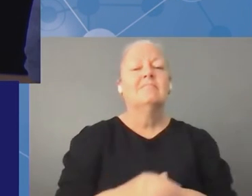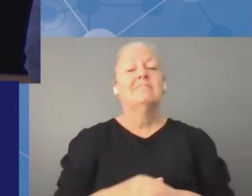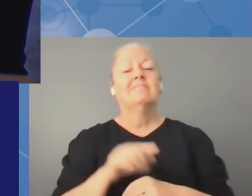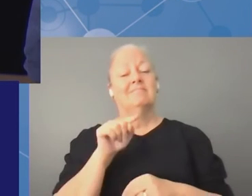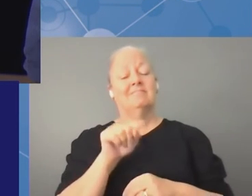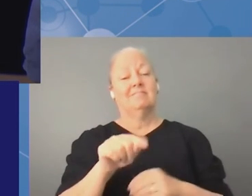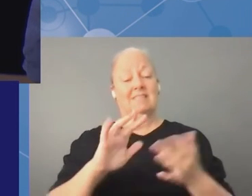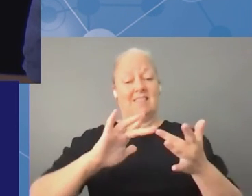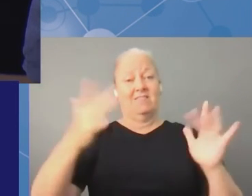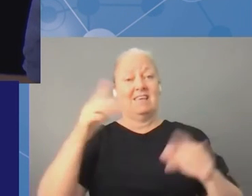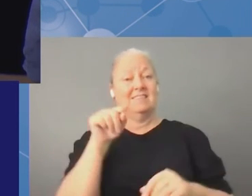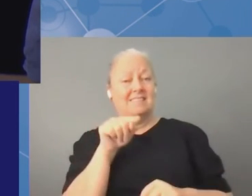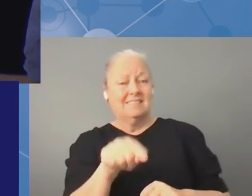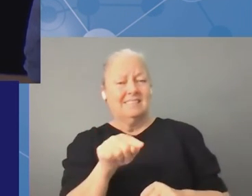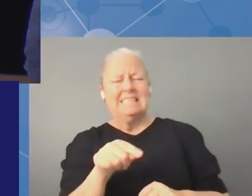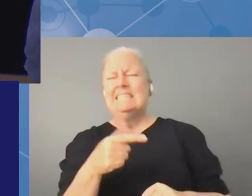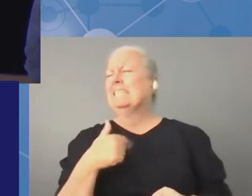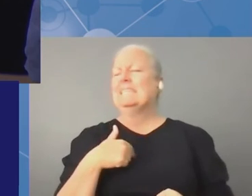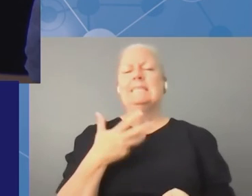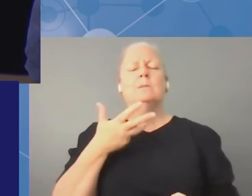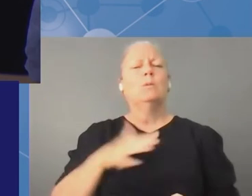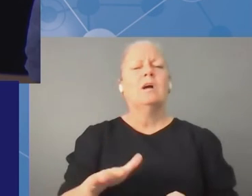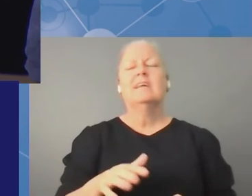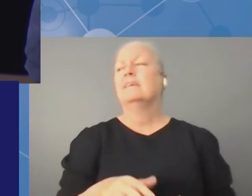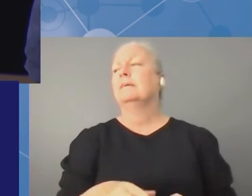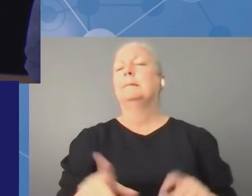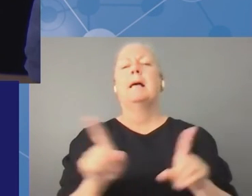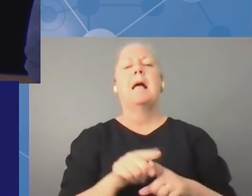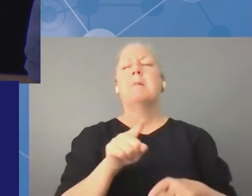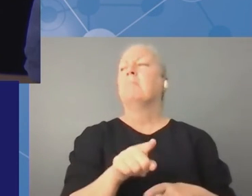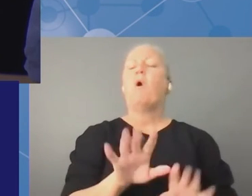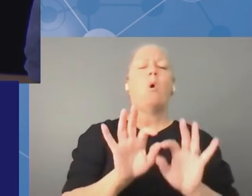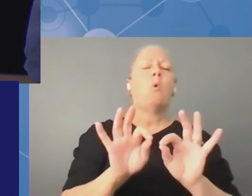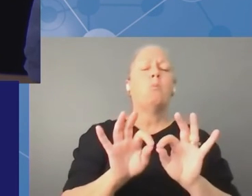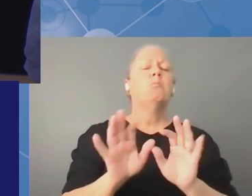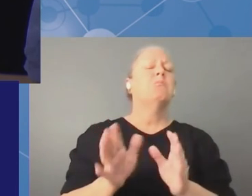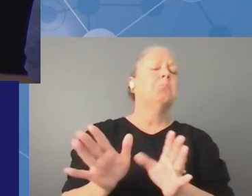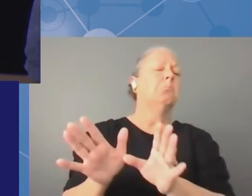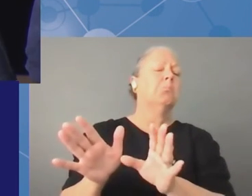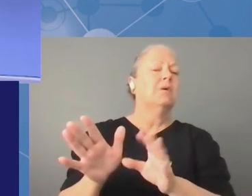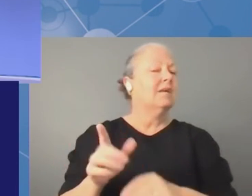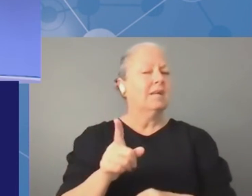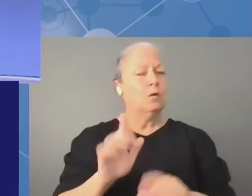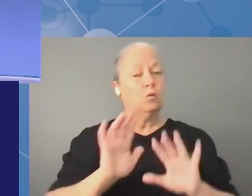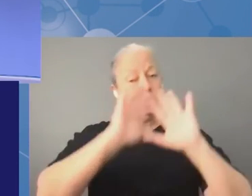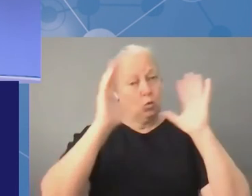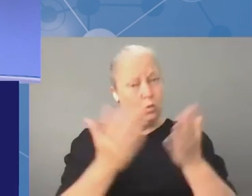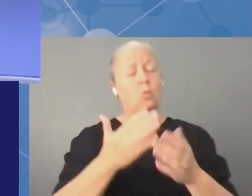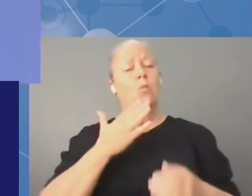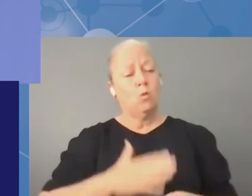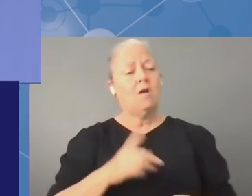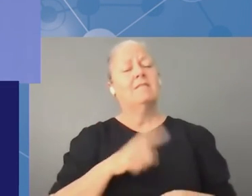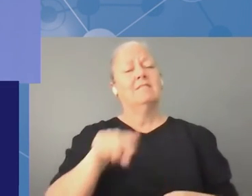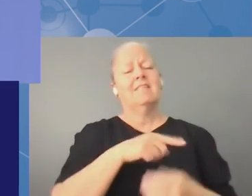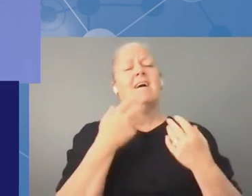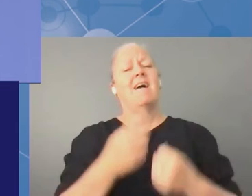hablaran sobre la importancia de Internet. Internet y el acceso al mismo no puede ser un lujo. Todos los ciudadanos tienen que poder conectarse a